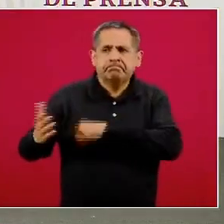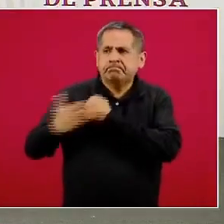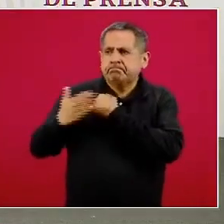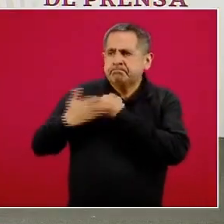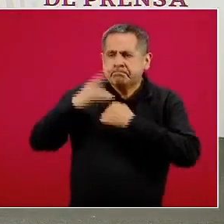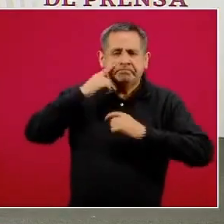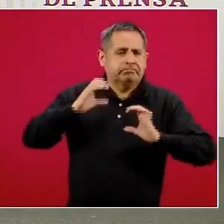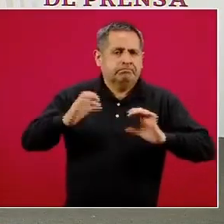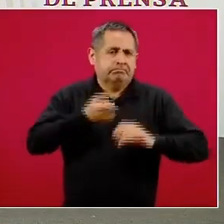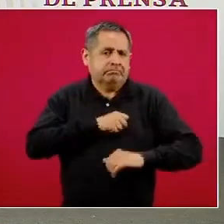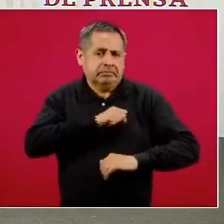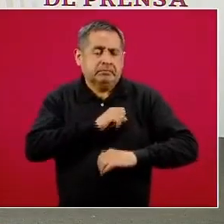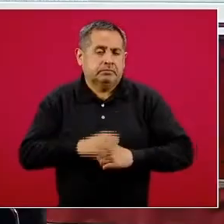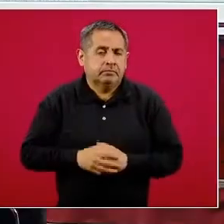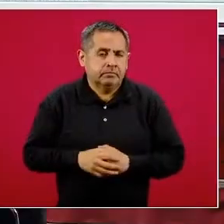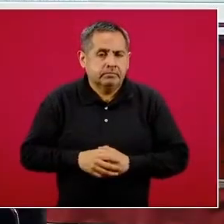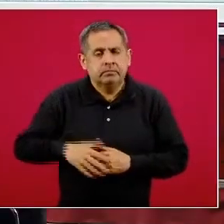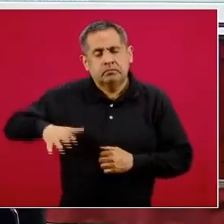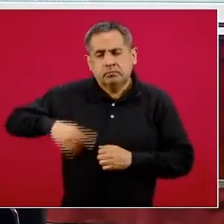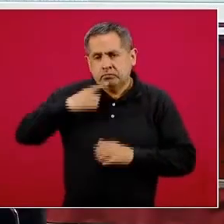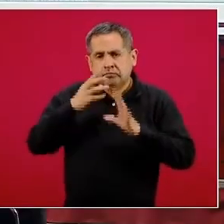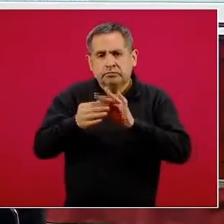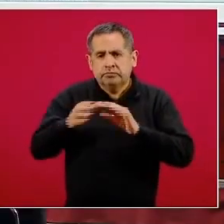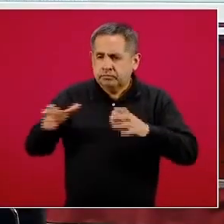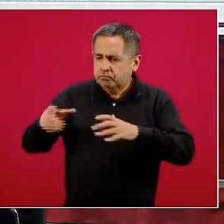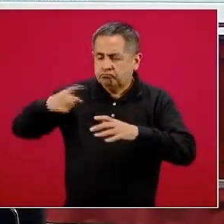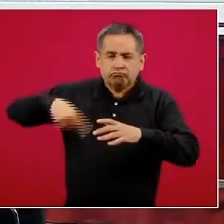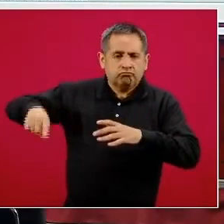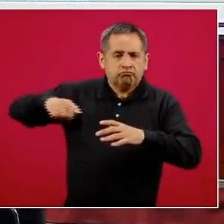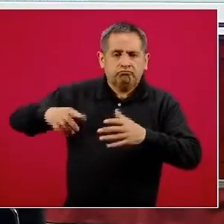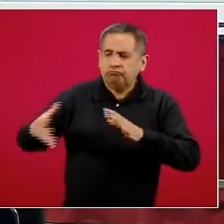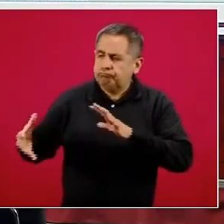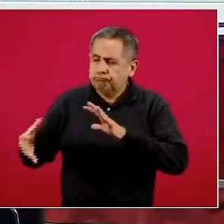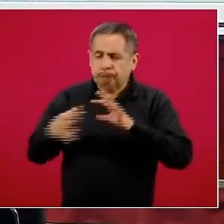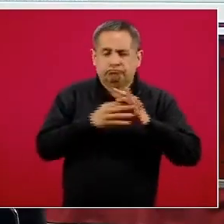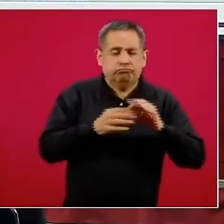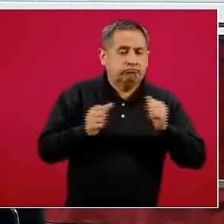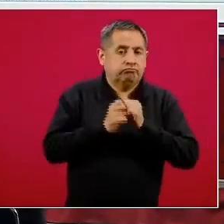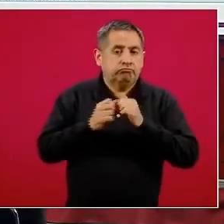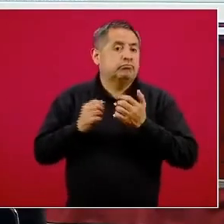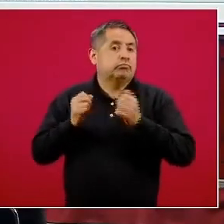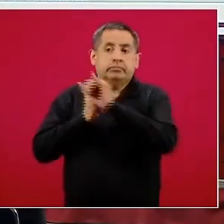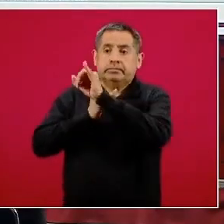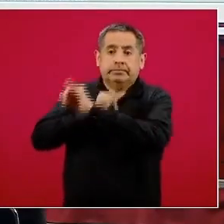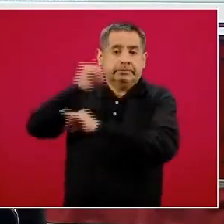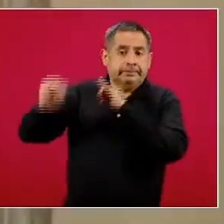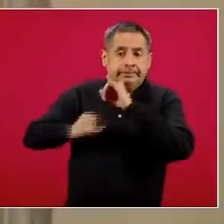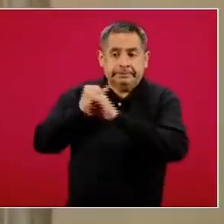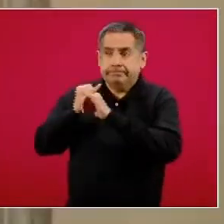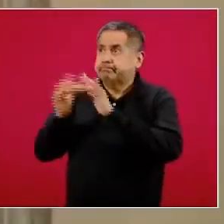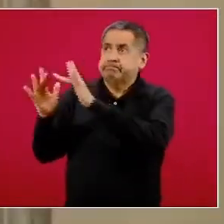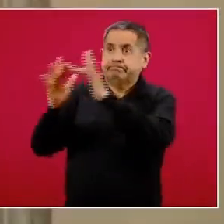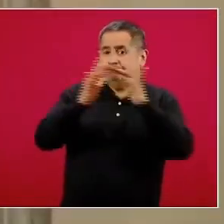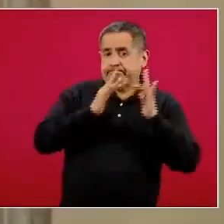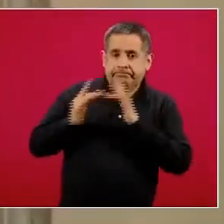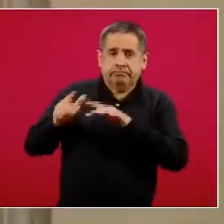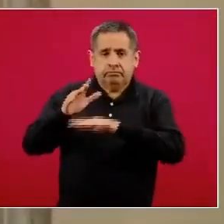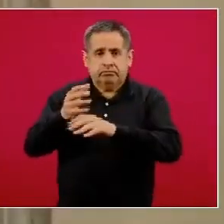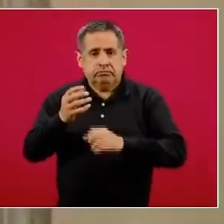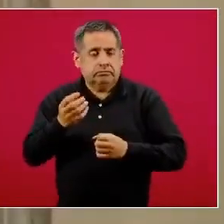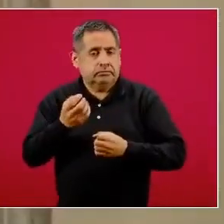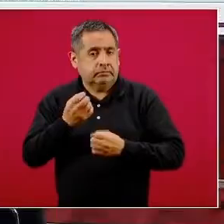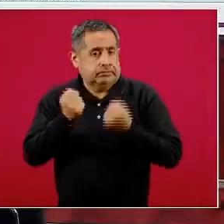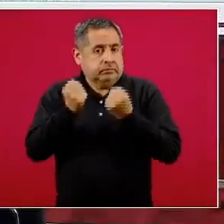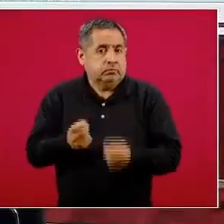población. Y bueno, pues como les comentaba, somos un centro de colaboración internacional para la seguridad en salud. La que sigue,